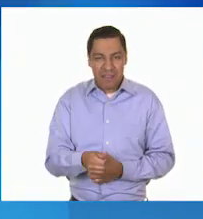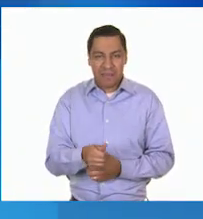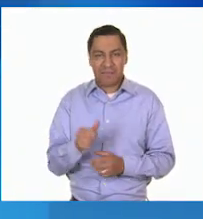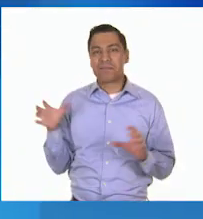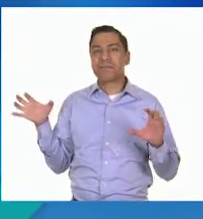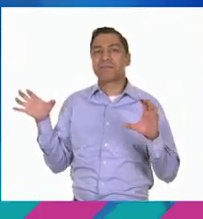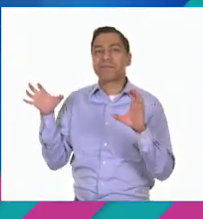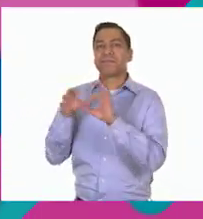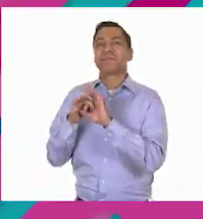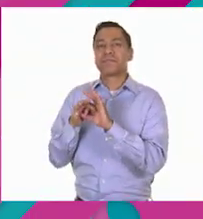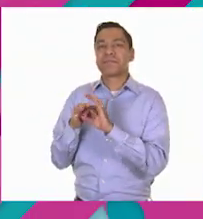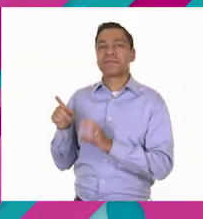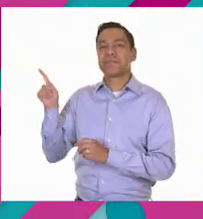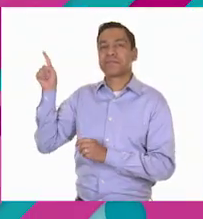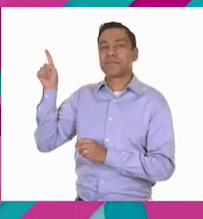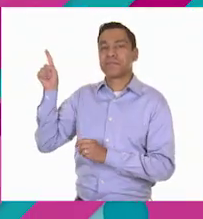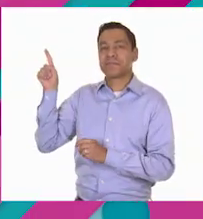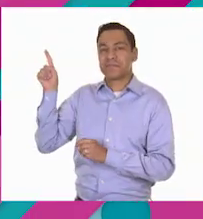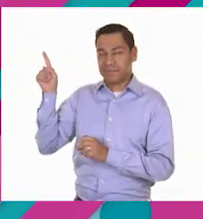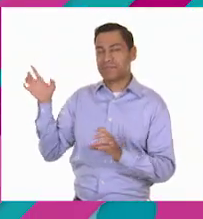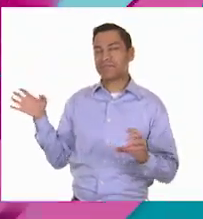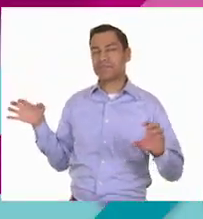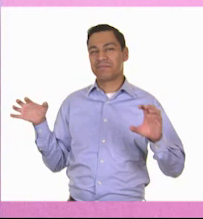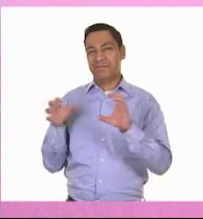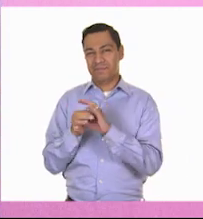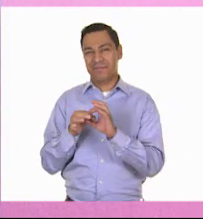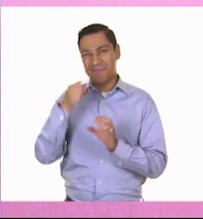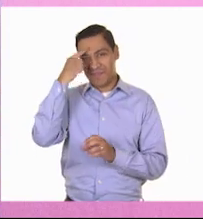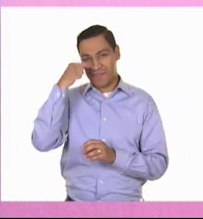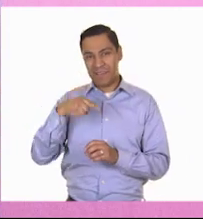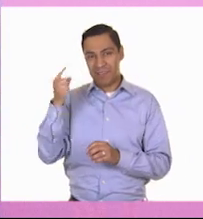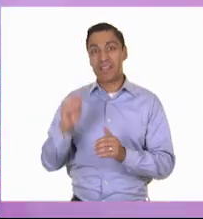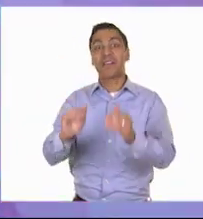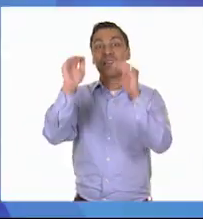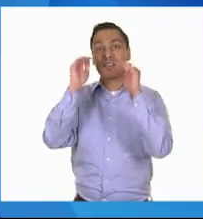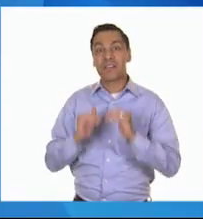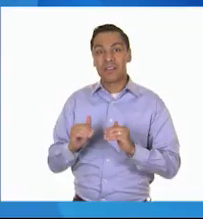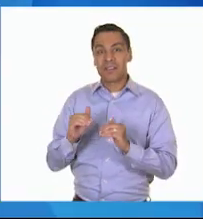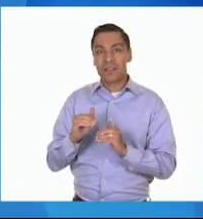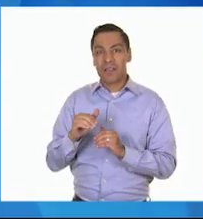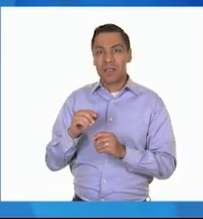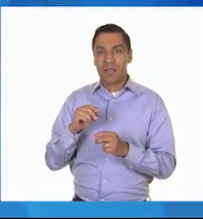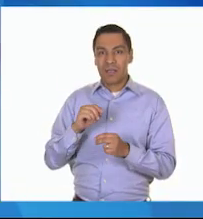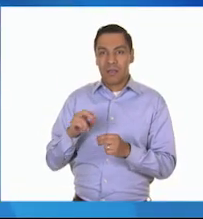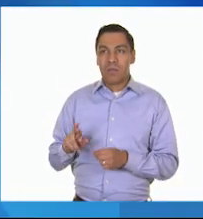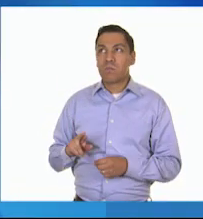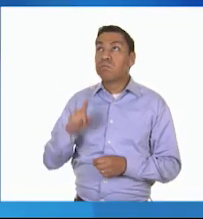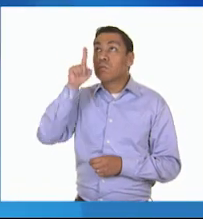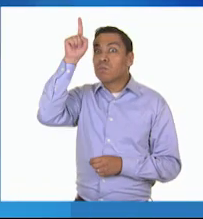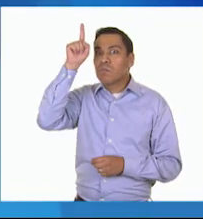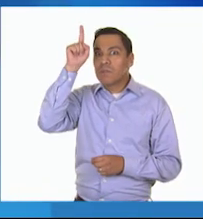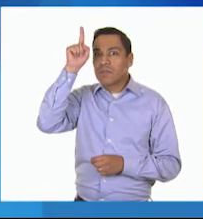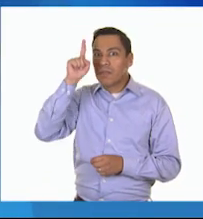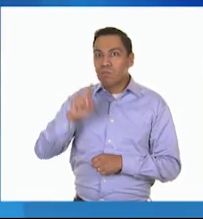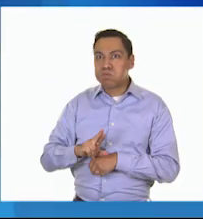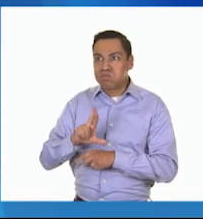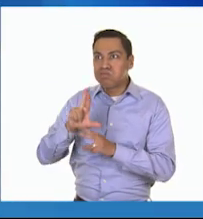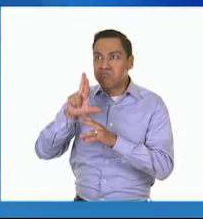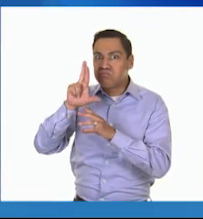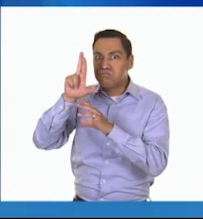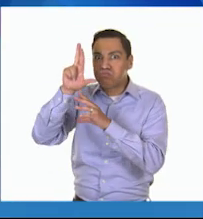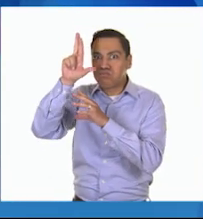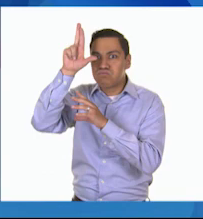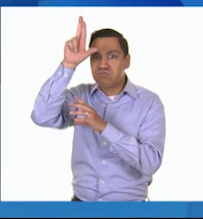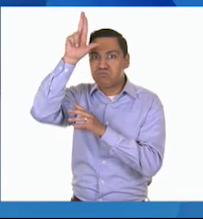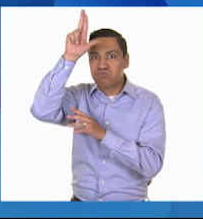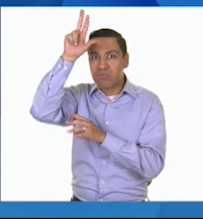título. Perfecto. Este está padrísimo. Dice, la NASA comparte el primer video y